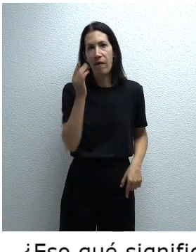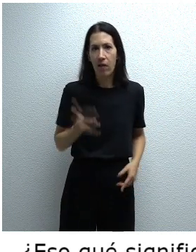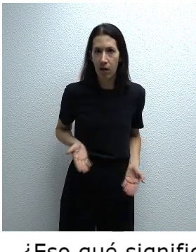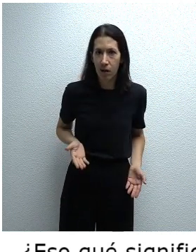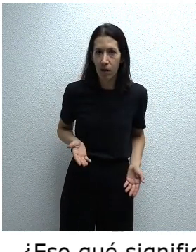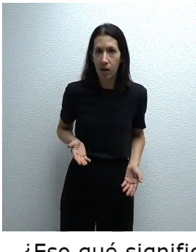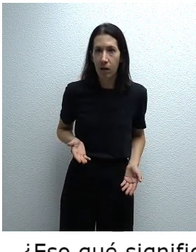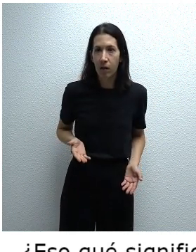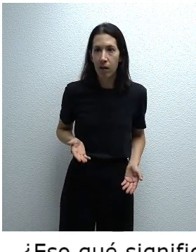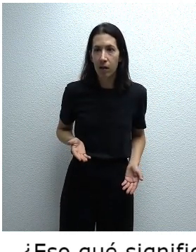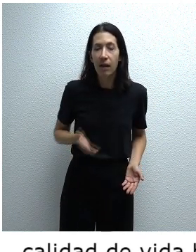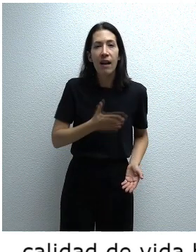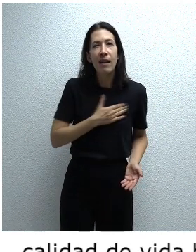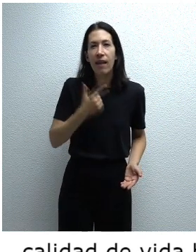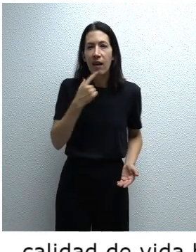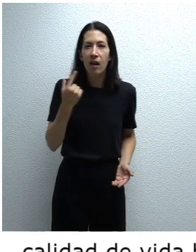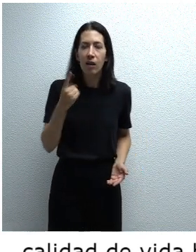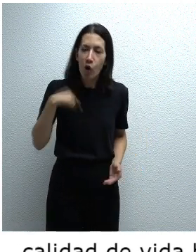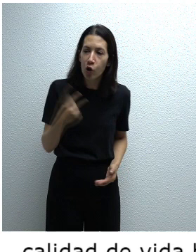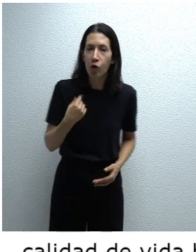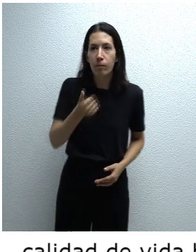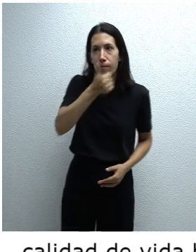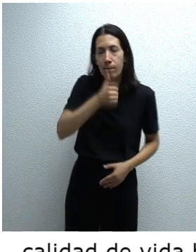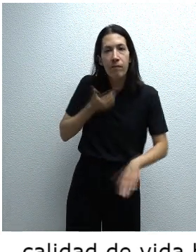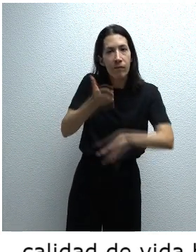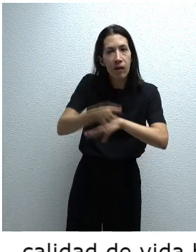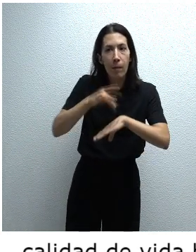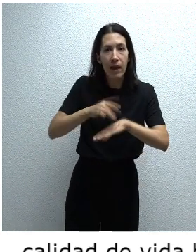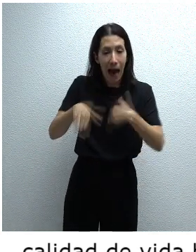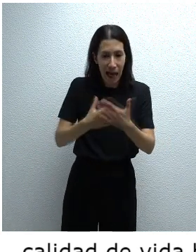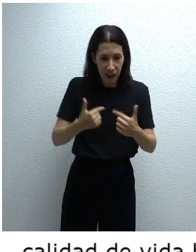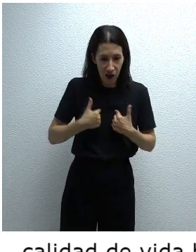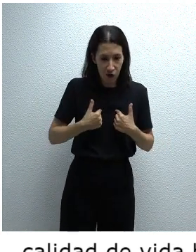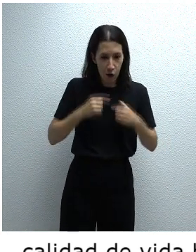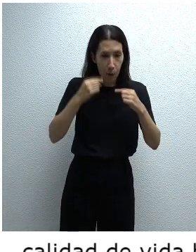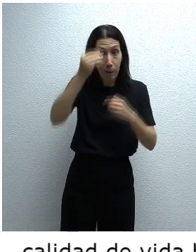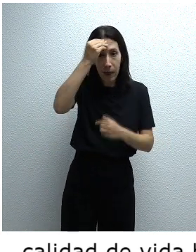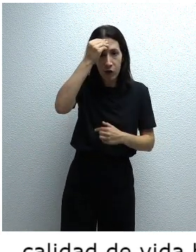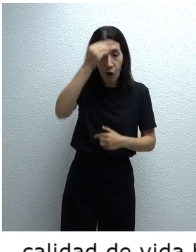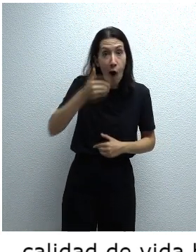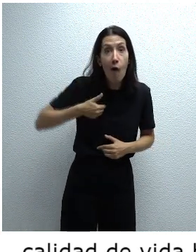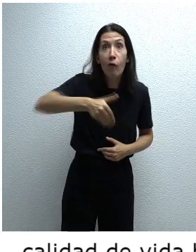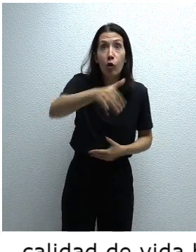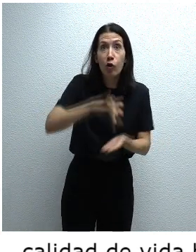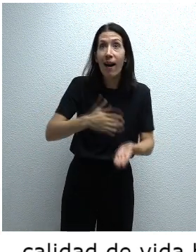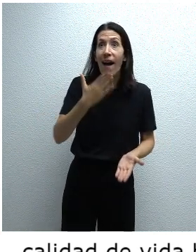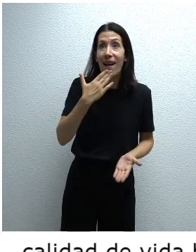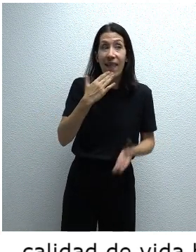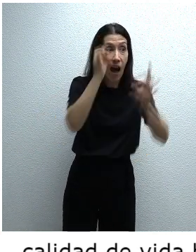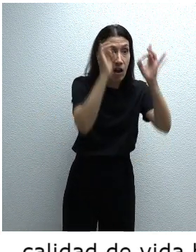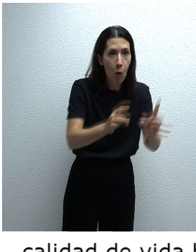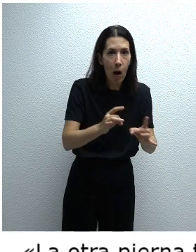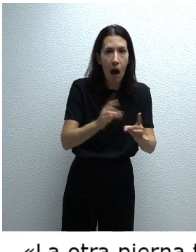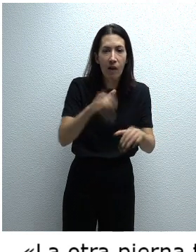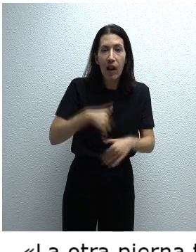ahí quiero yo ir, ¿no? Que no tengamos que ir al médico cuando yo me veo a mí misma con esos años y espero llegar, es mi aspiración, que no me hagan